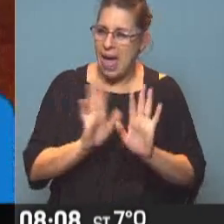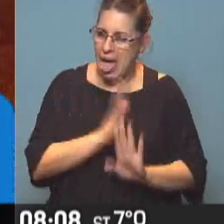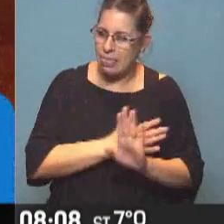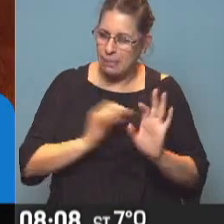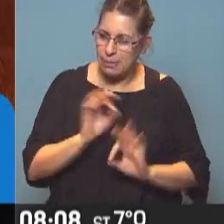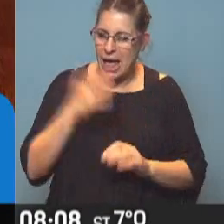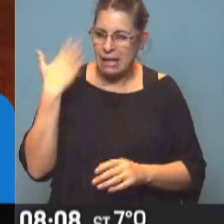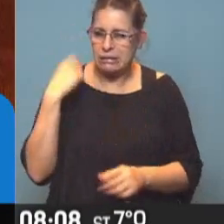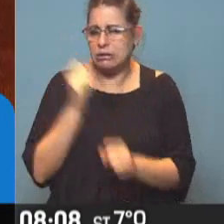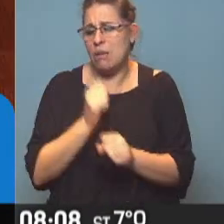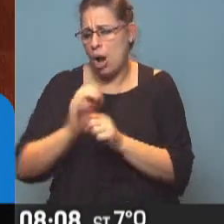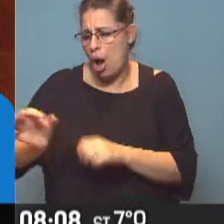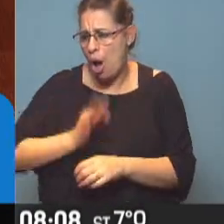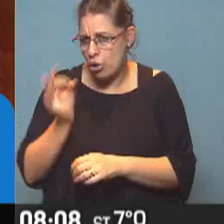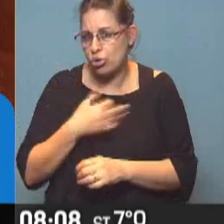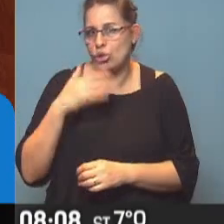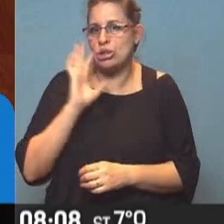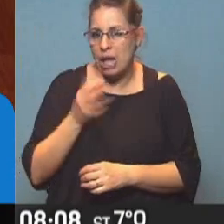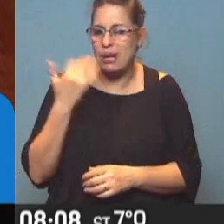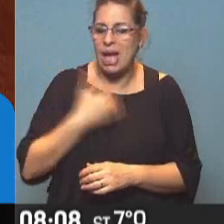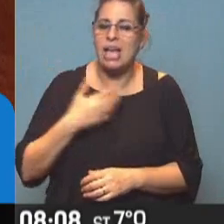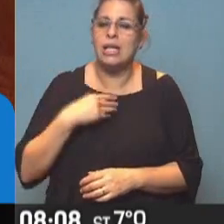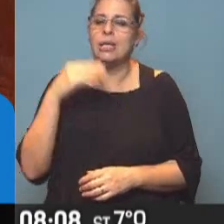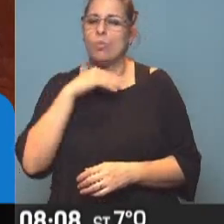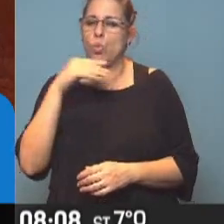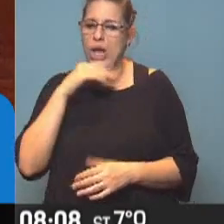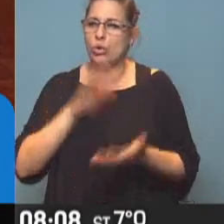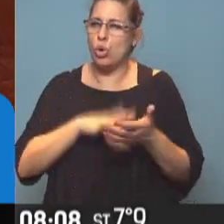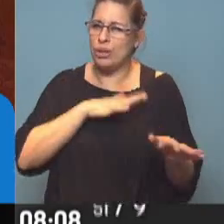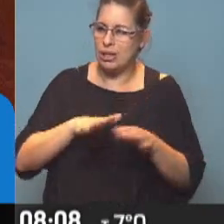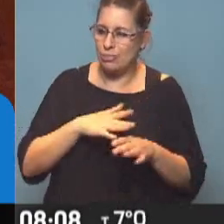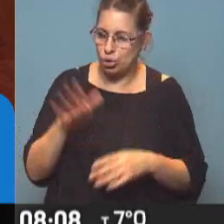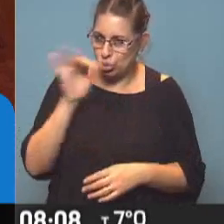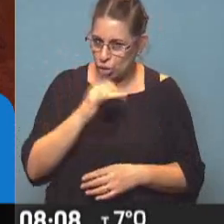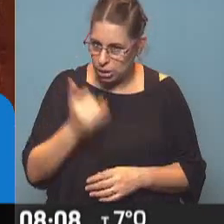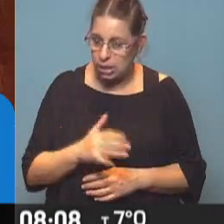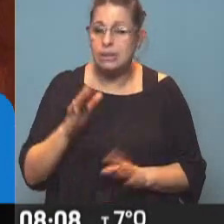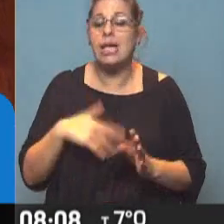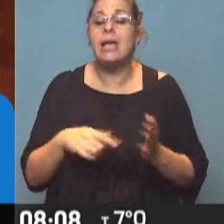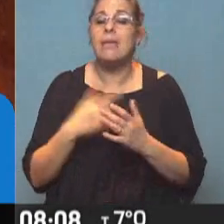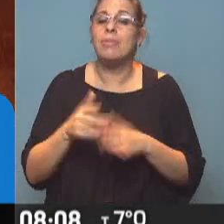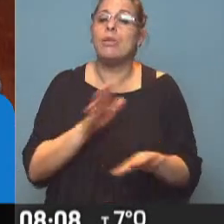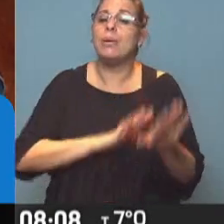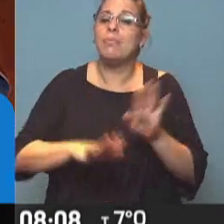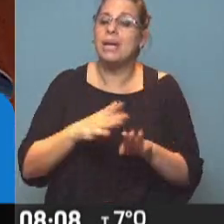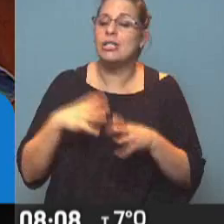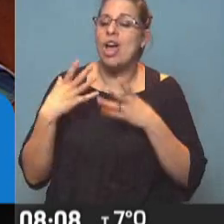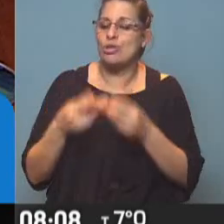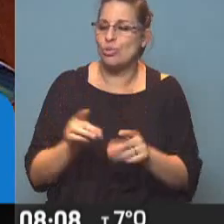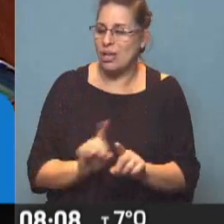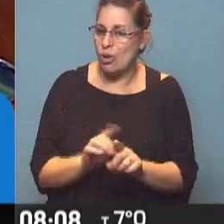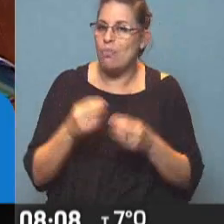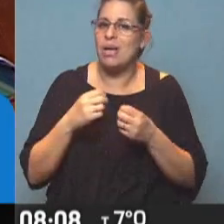puedo también averiguar que hay una preparación, hay simulacros continuos que se hacen. De toda manera, no hay preparación que pueda ayudar